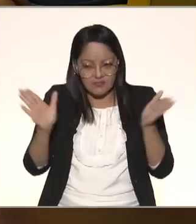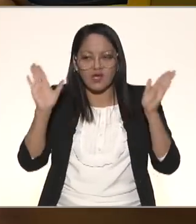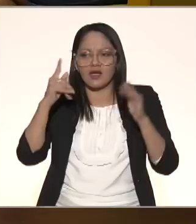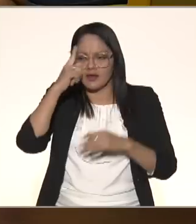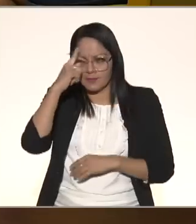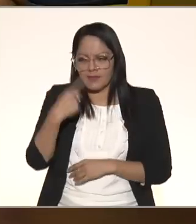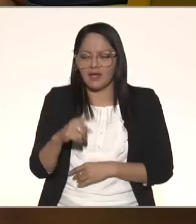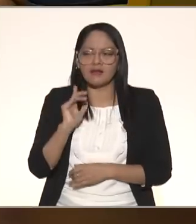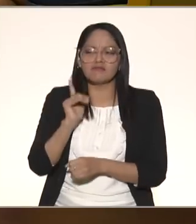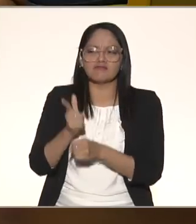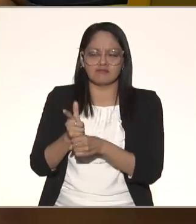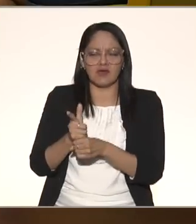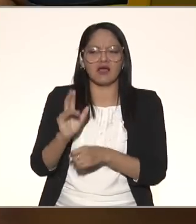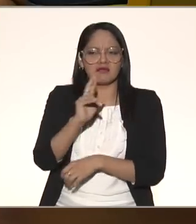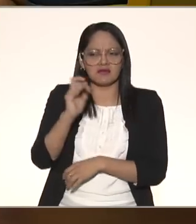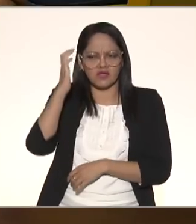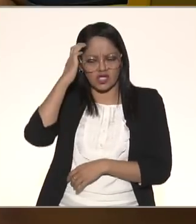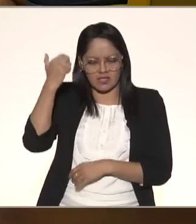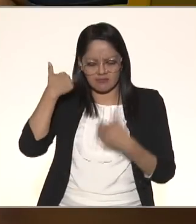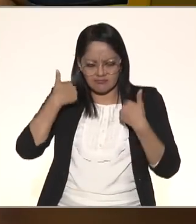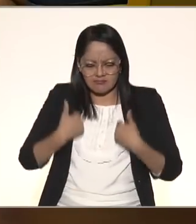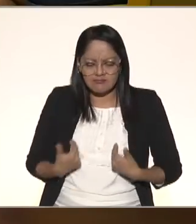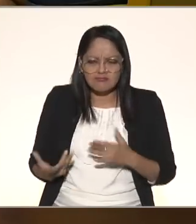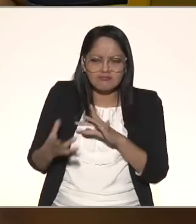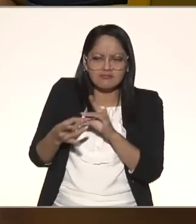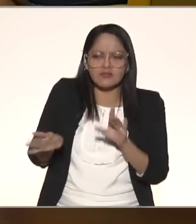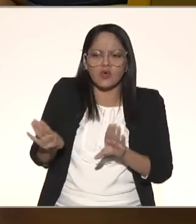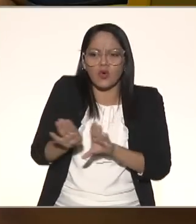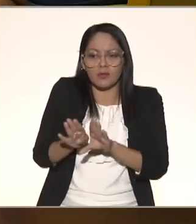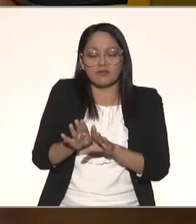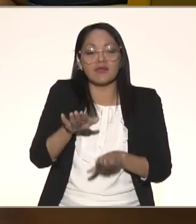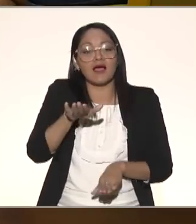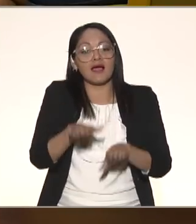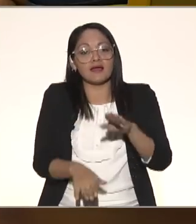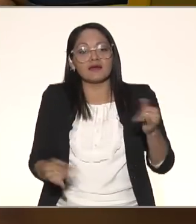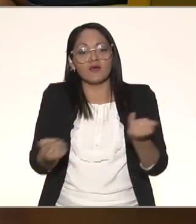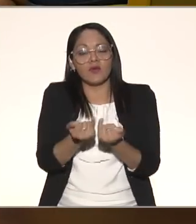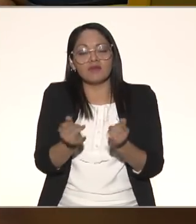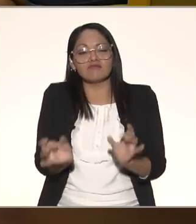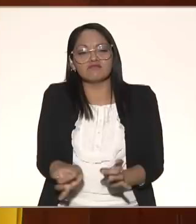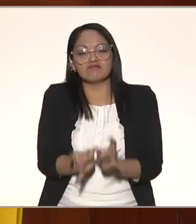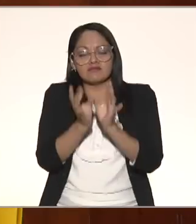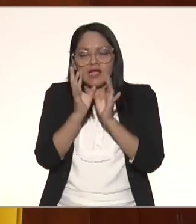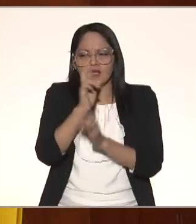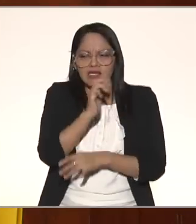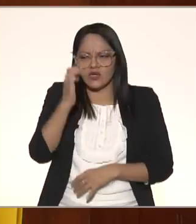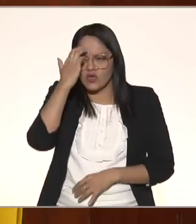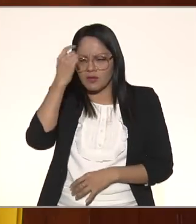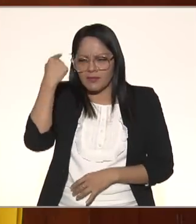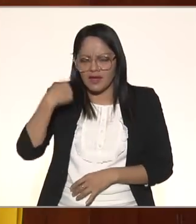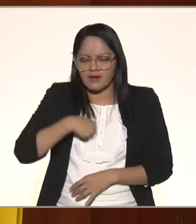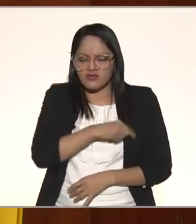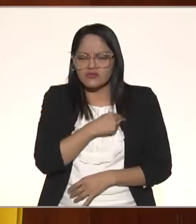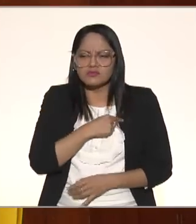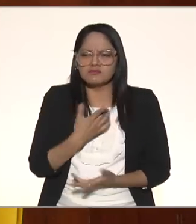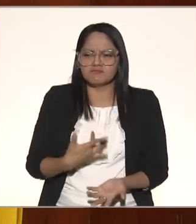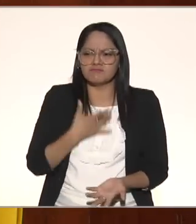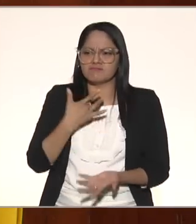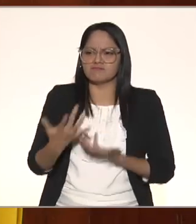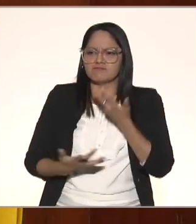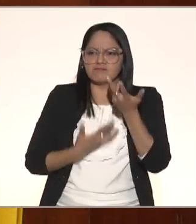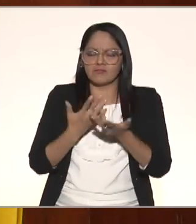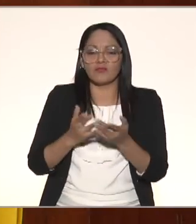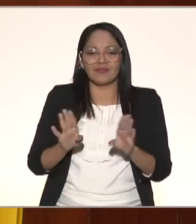reconocer a quien me está dando y en ocasiones pues simplemente con reconocerlo para nosotros mismos decía